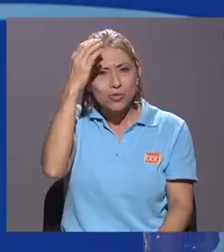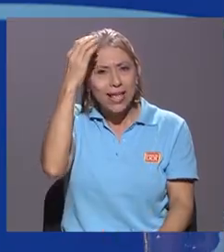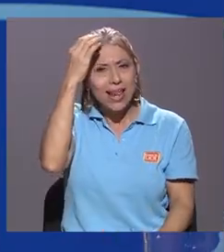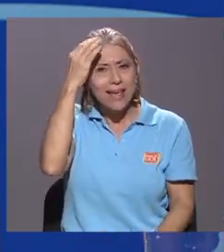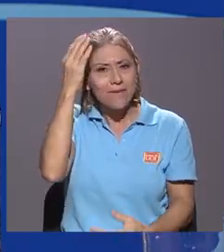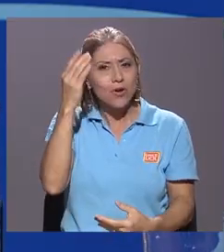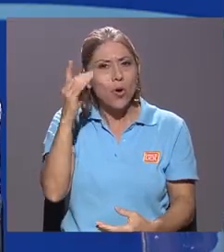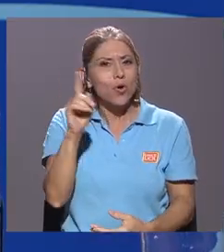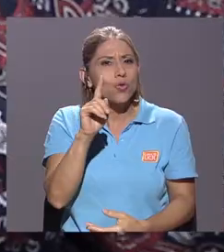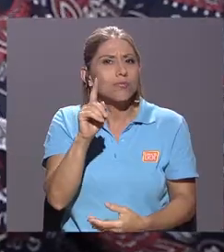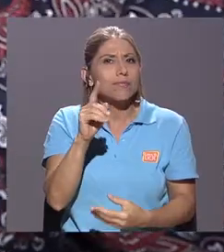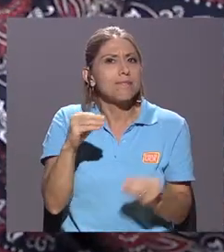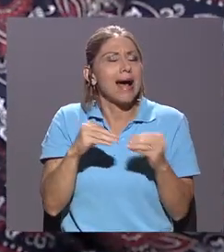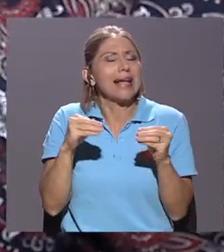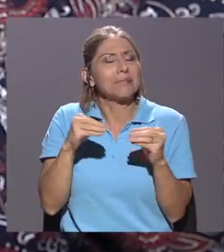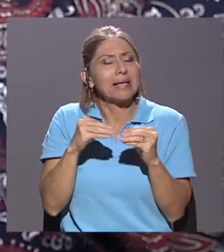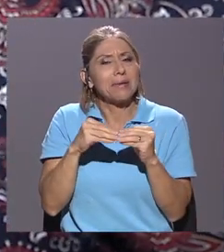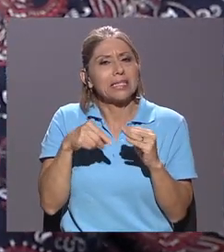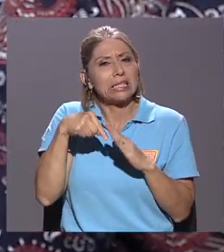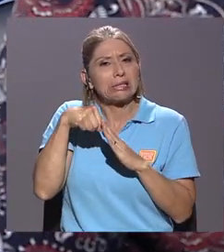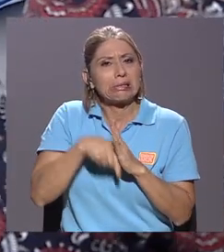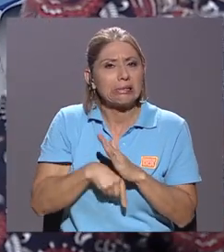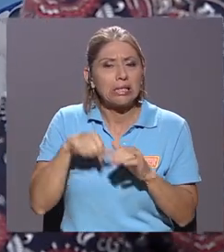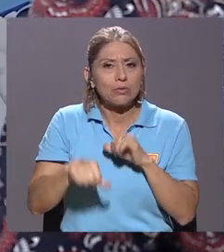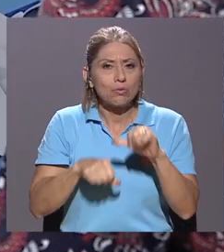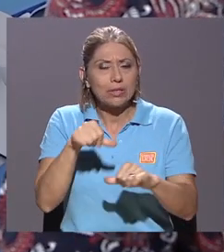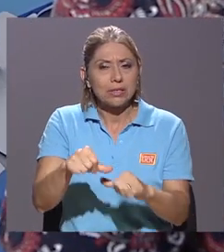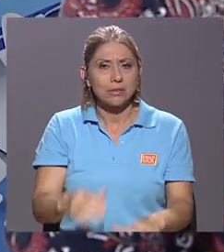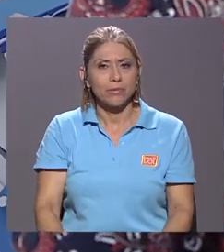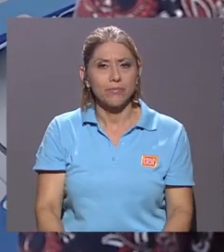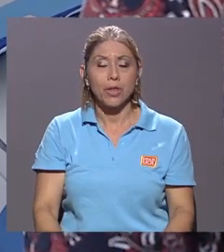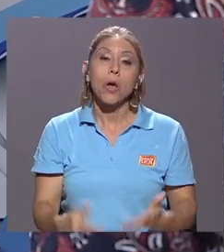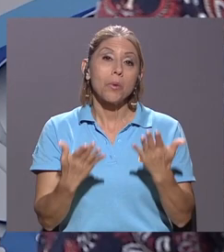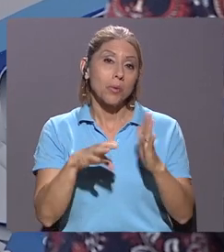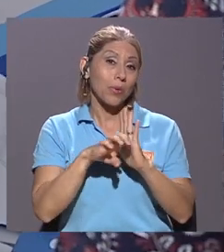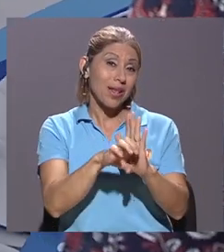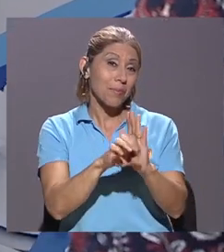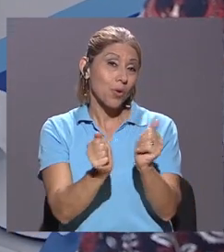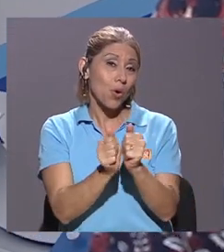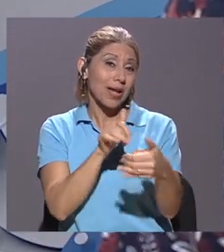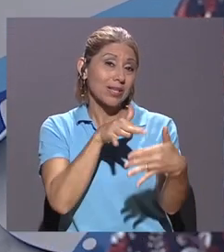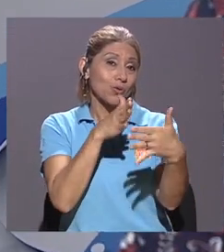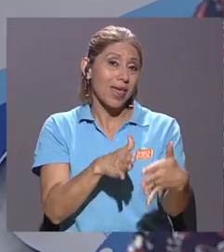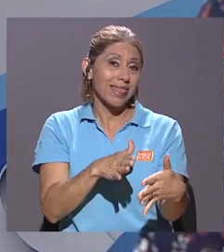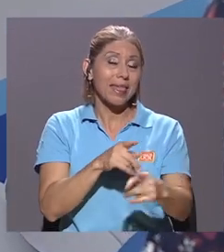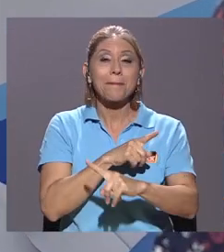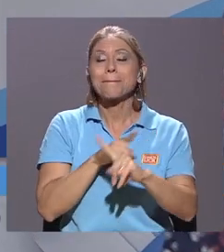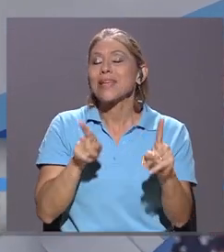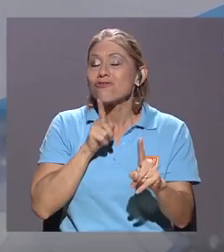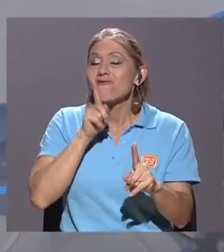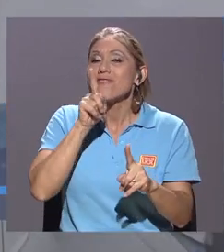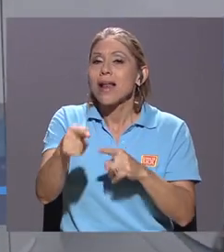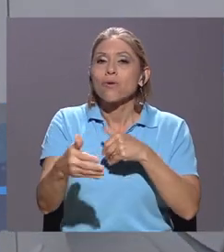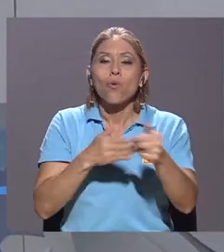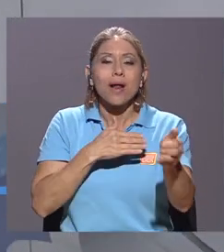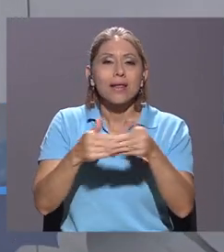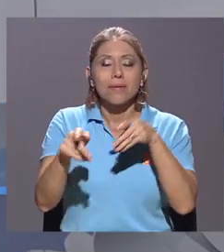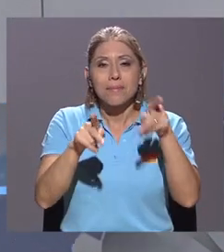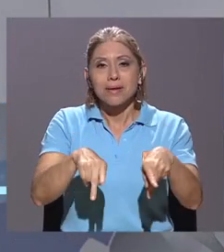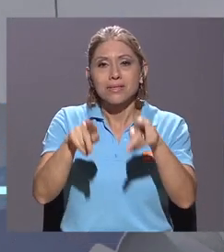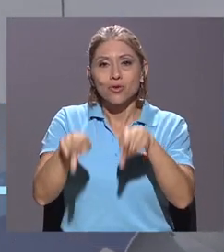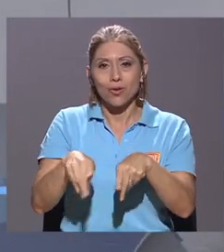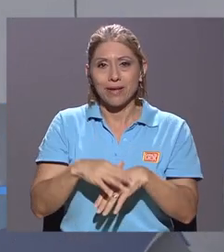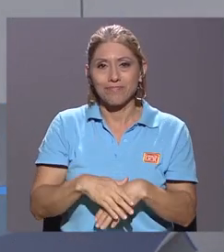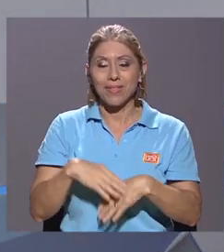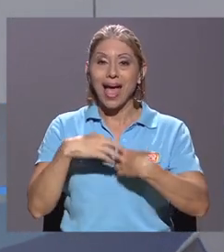allá de un esfuerzo normal bueno en el caso de un estudiante pero en realidad en el caso de cualquier persona en el tema o el hacer